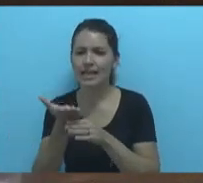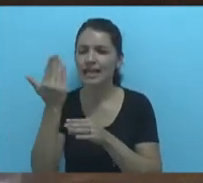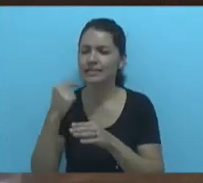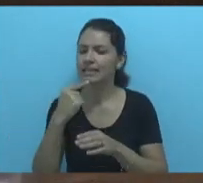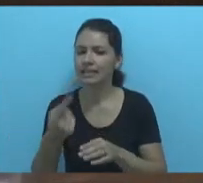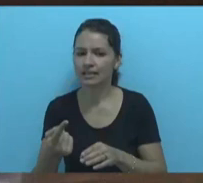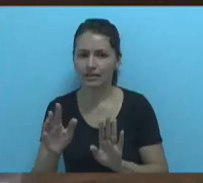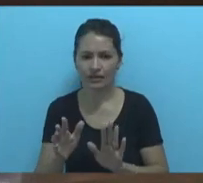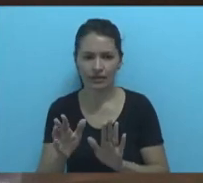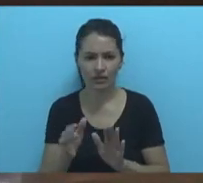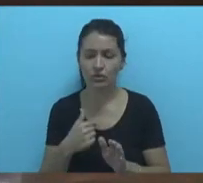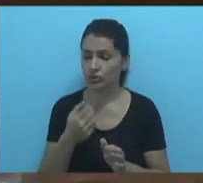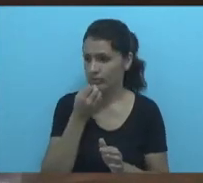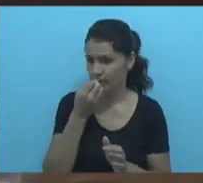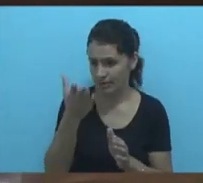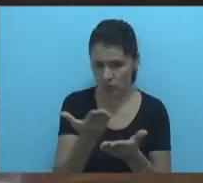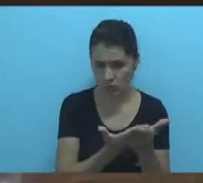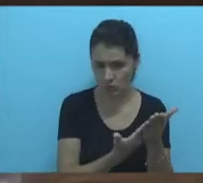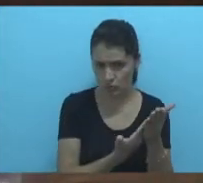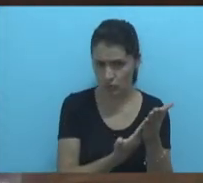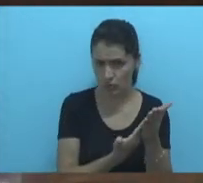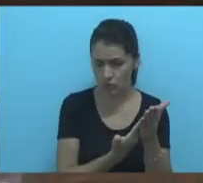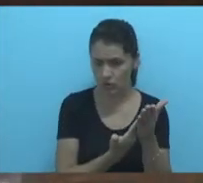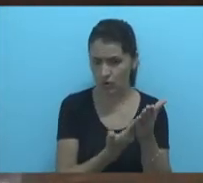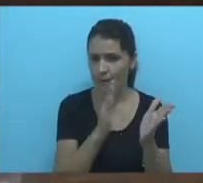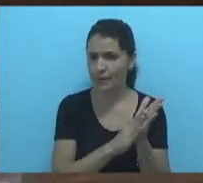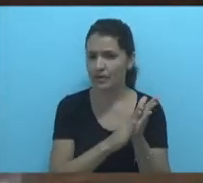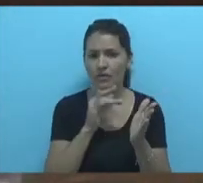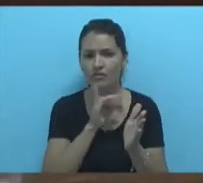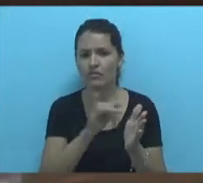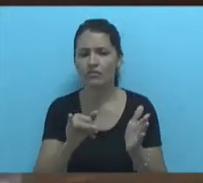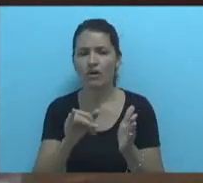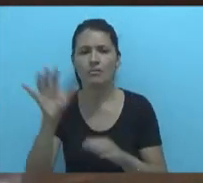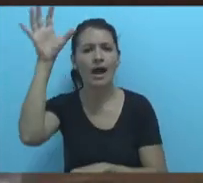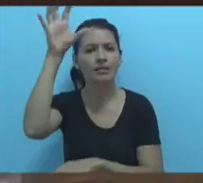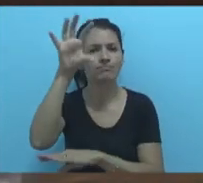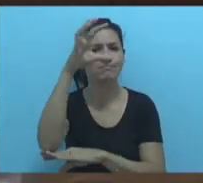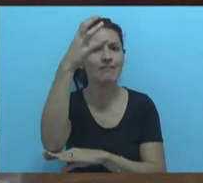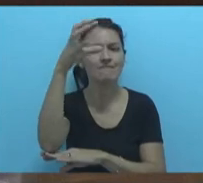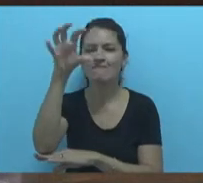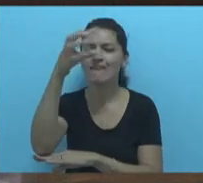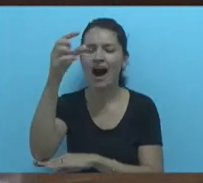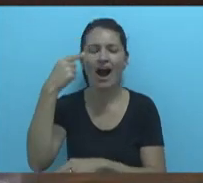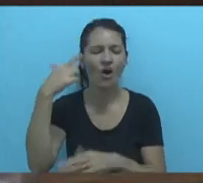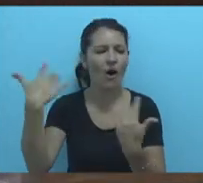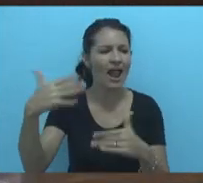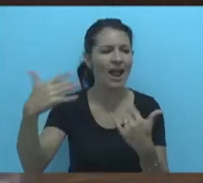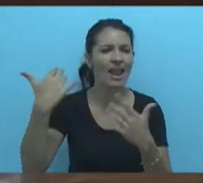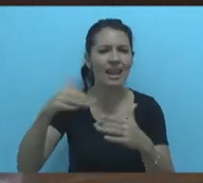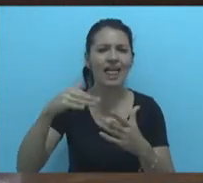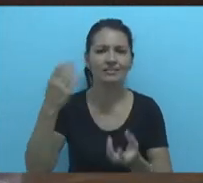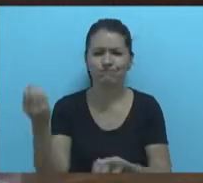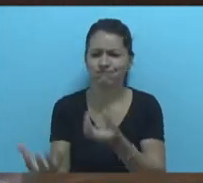corroboró lo que denuncio yo en el pedido de informe, que no funciona el sistema de alerta de la Red